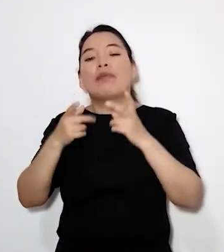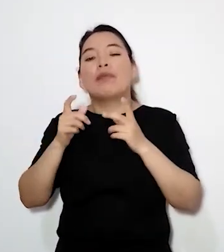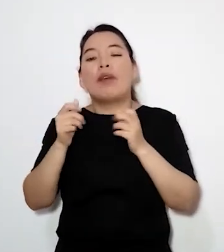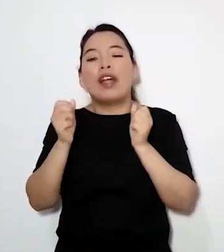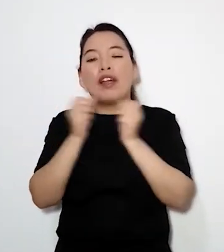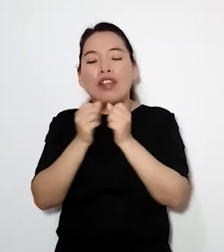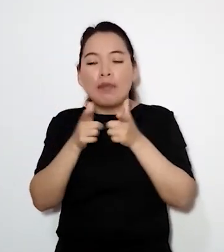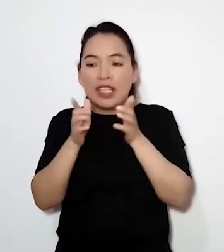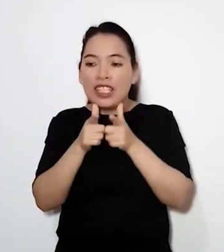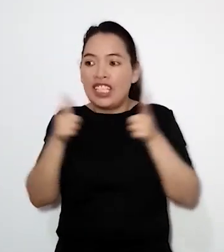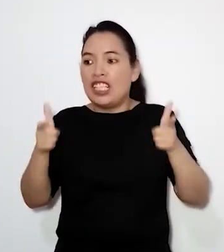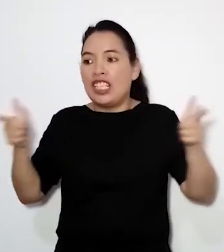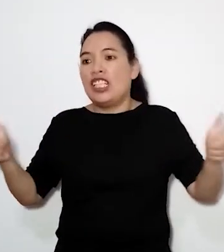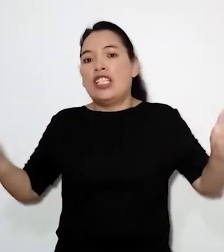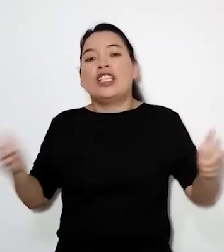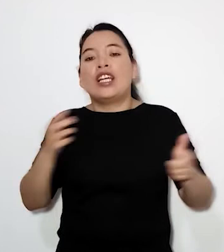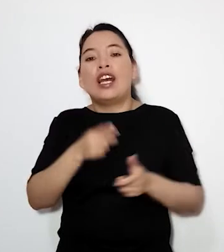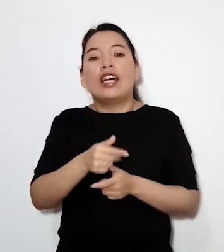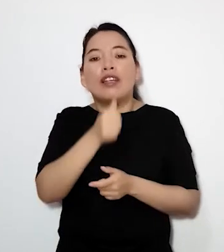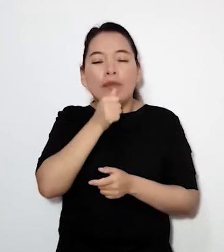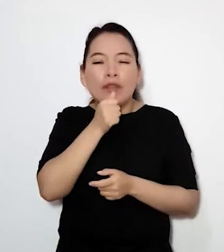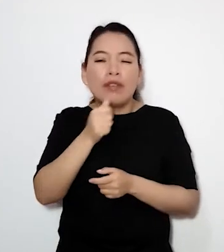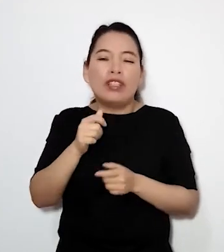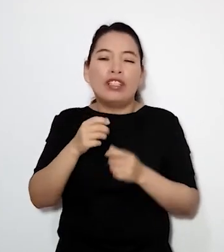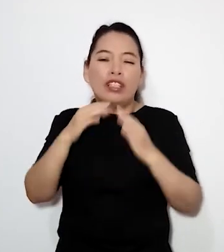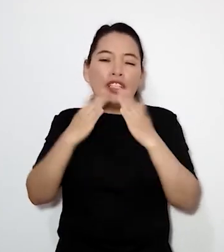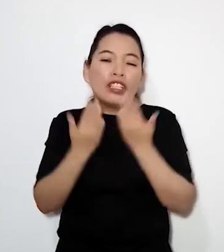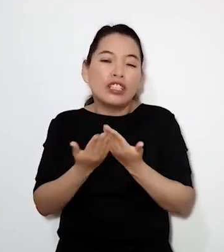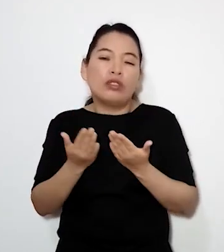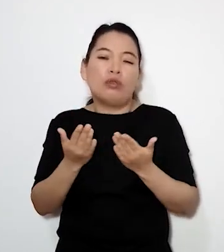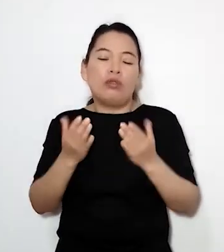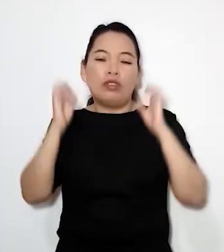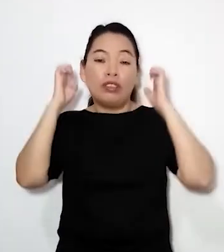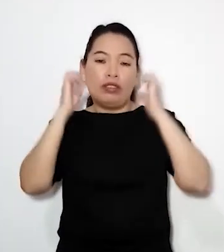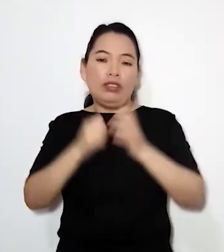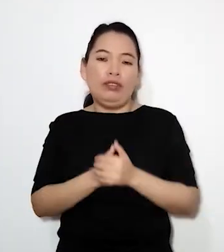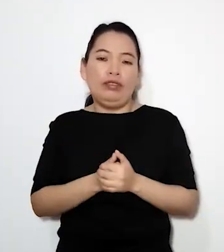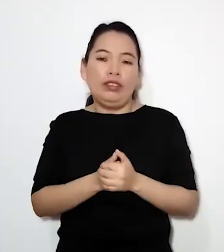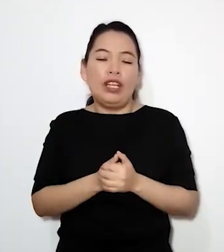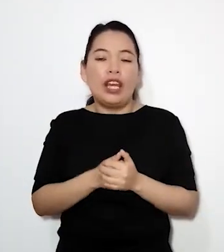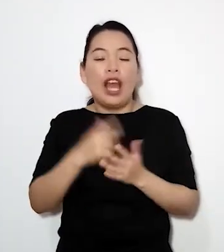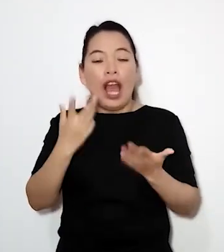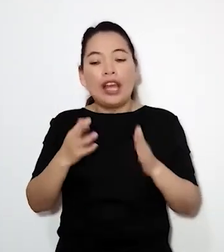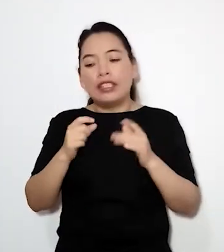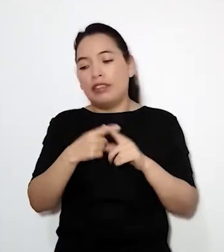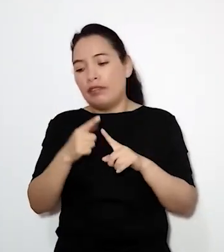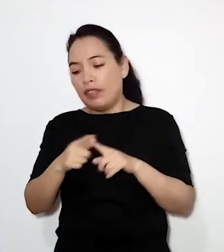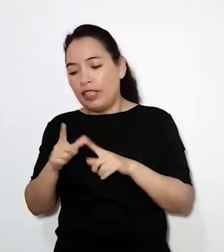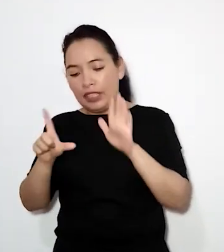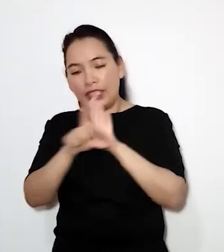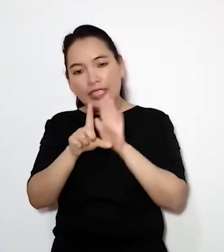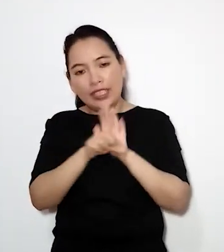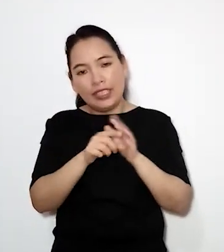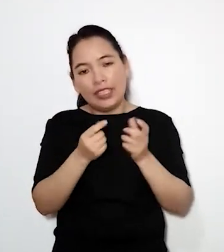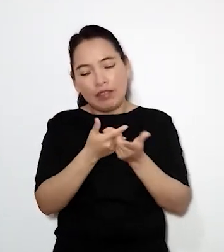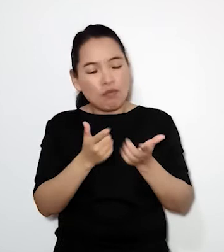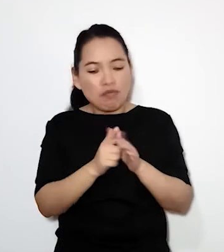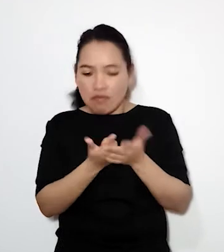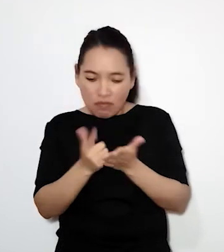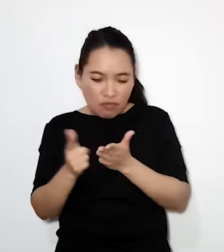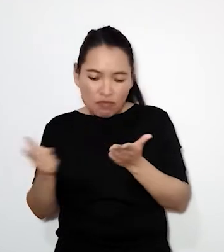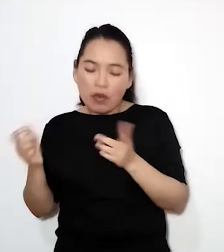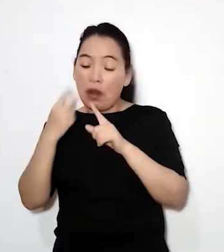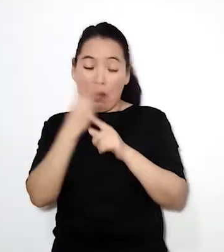eficiencia, estandarización y demás. Hay un relevamiento de bibliografía que hicimos de la Asociación Civil por la Igualdad en la Justicia, muestra que este fenómeno